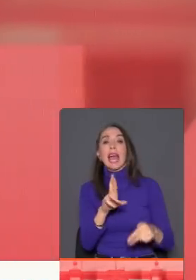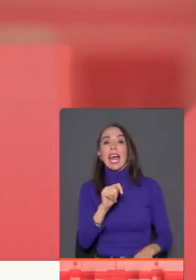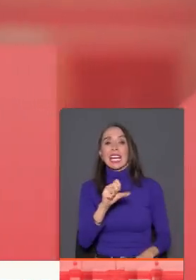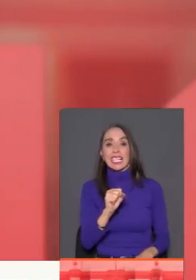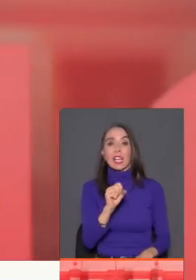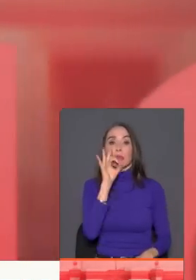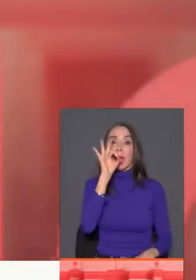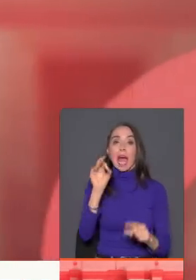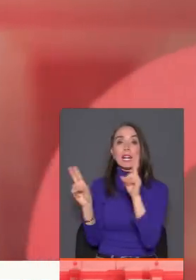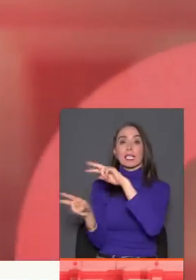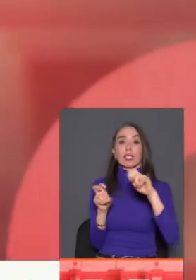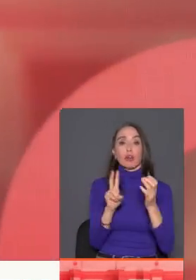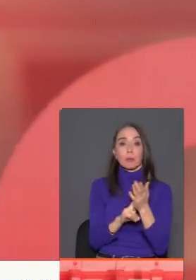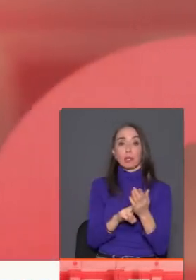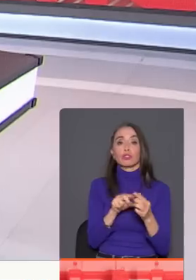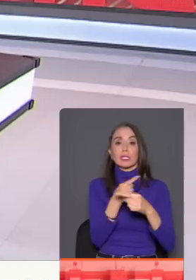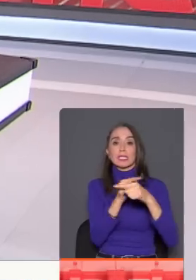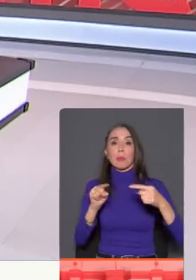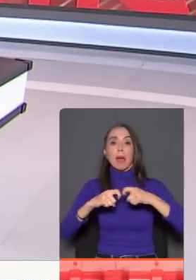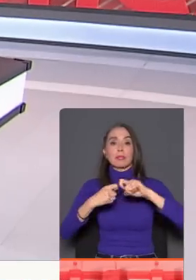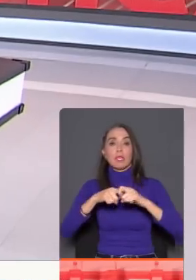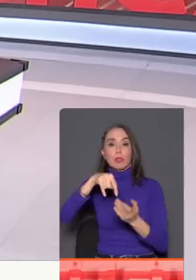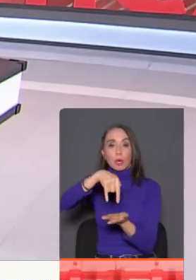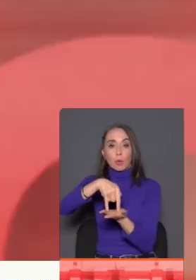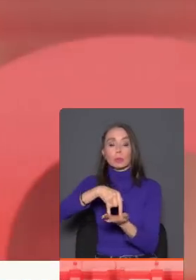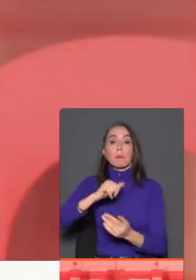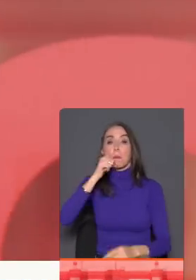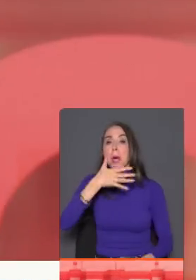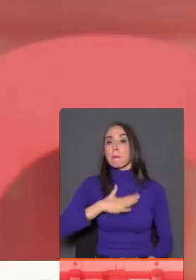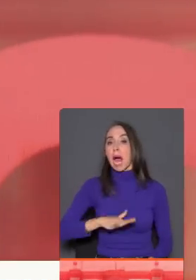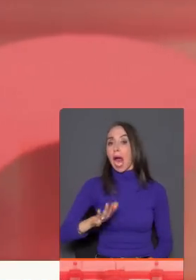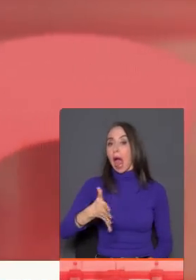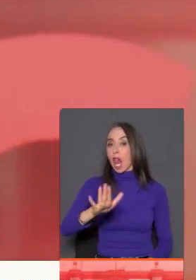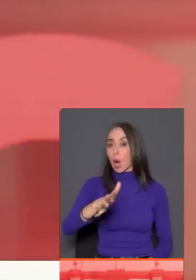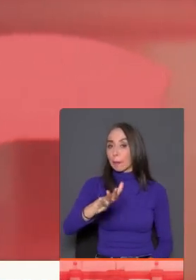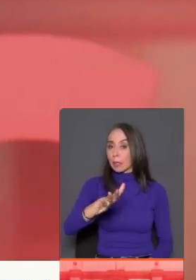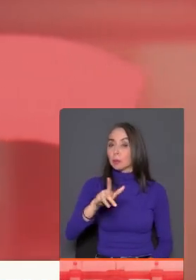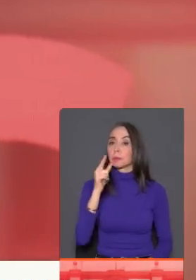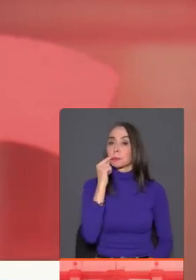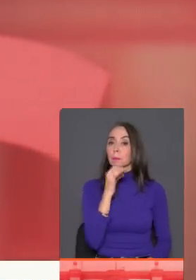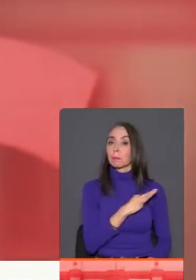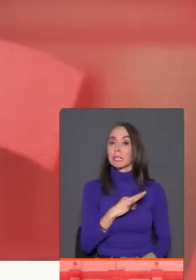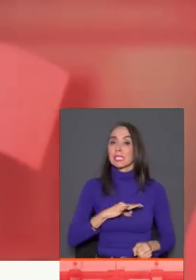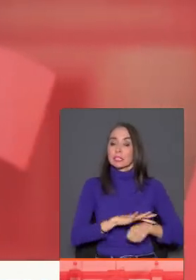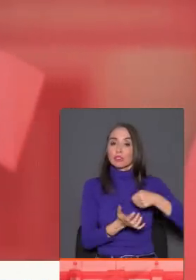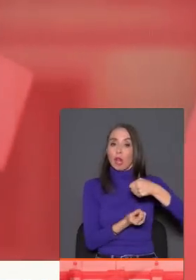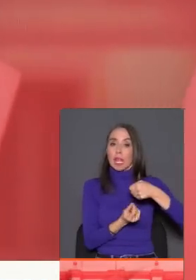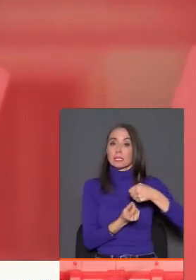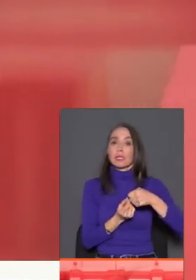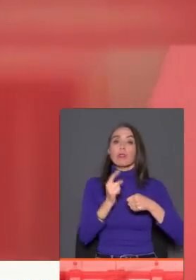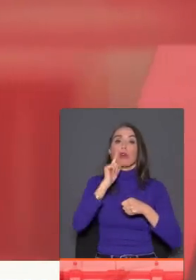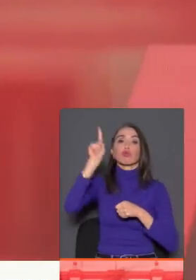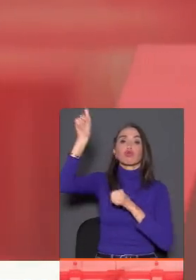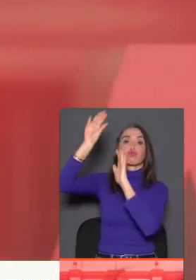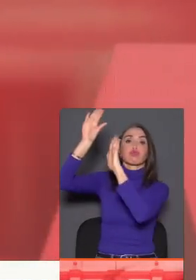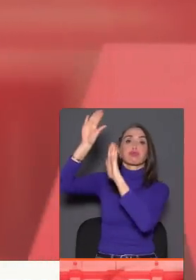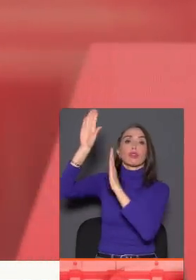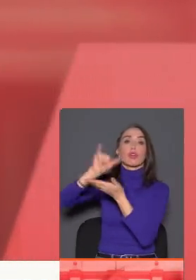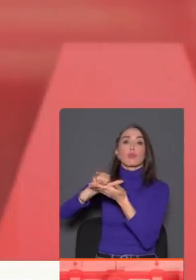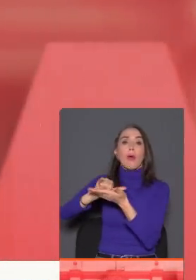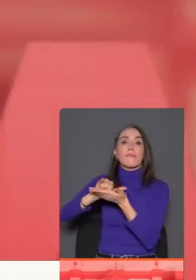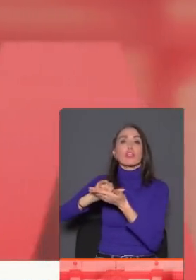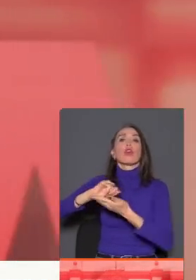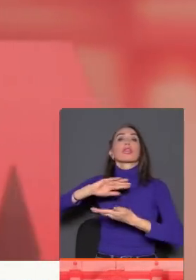debería comenzar a verse esta semana probablemente este martes incluso pero el ministro de hacienda está en nueva york está en el chile de nieve